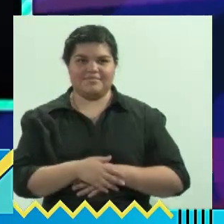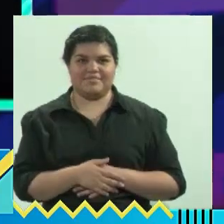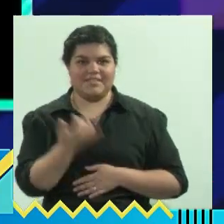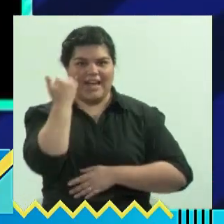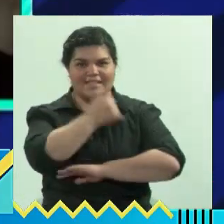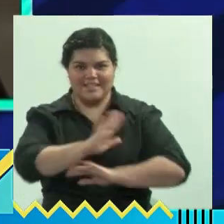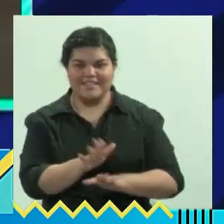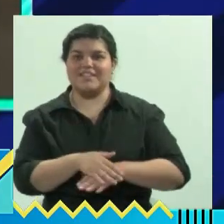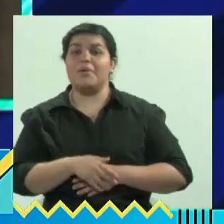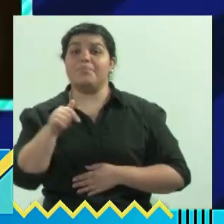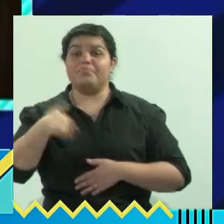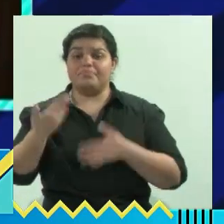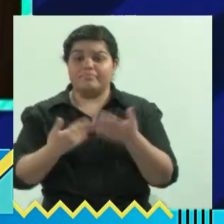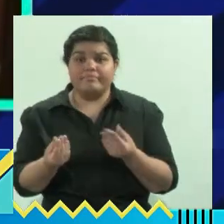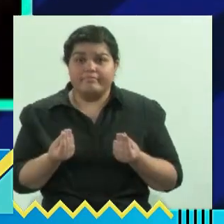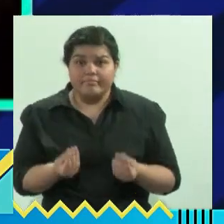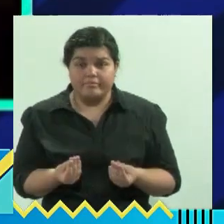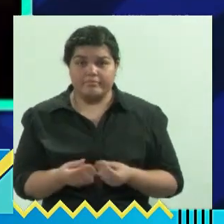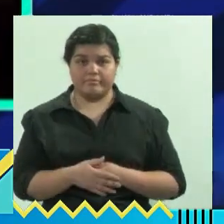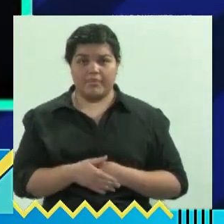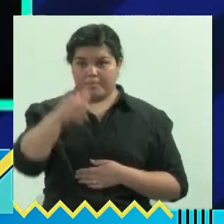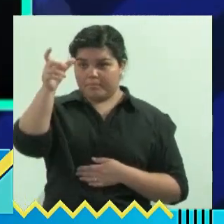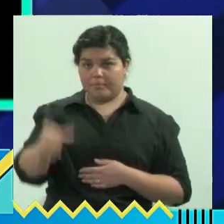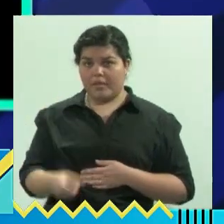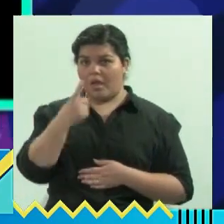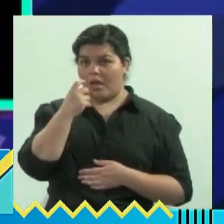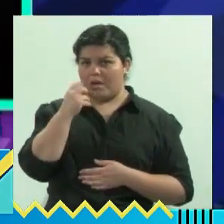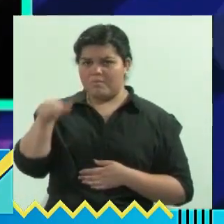En este capítulo vamos a ver un Mulder escéptico, donde